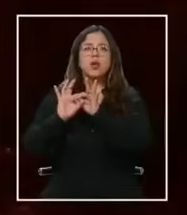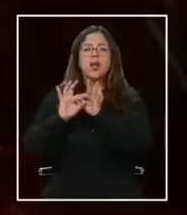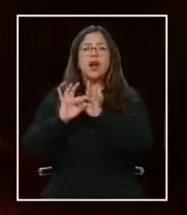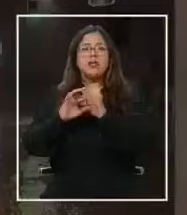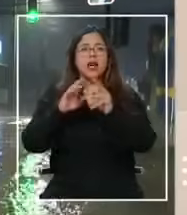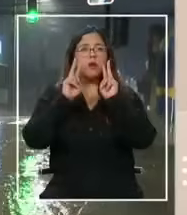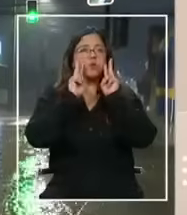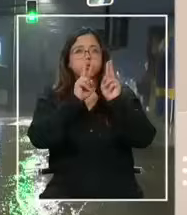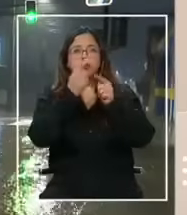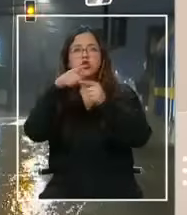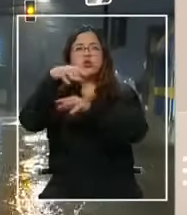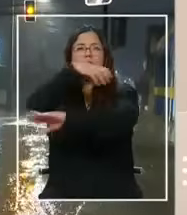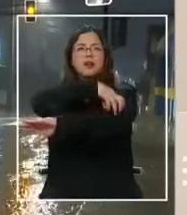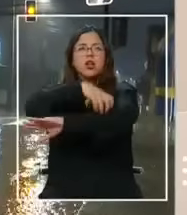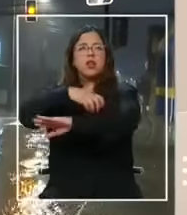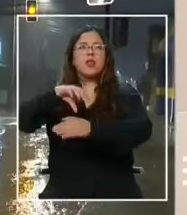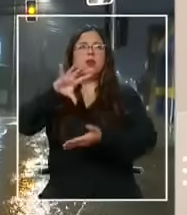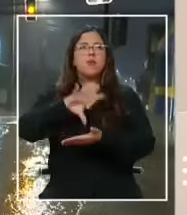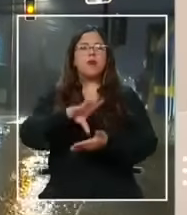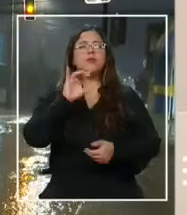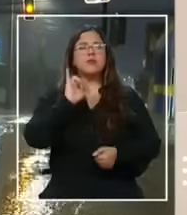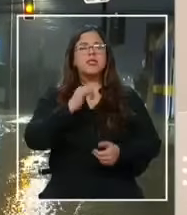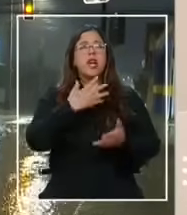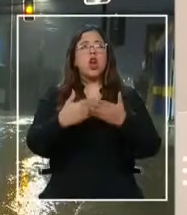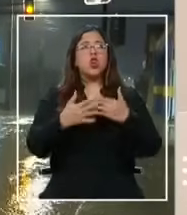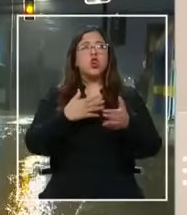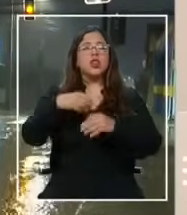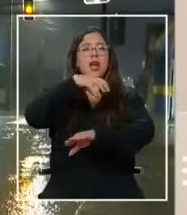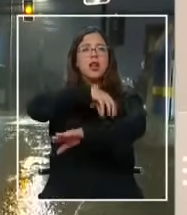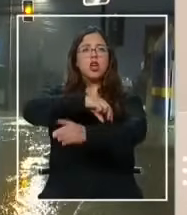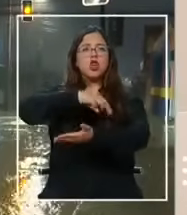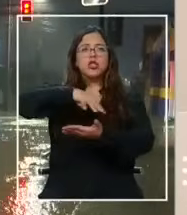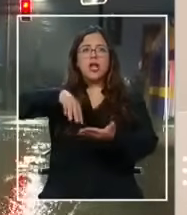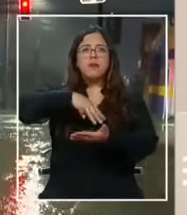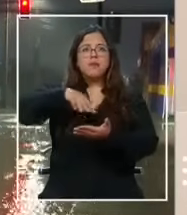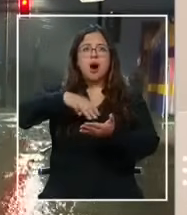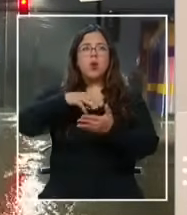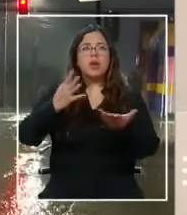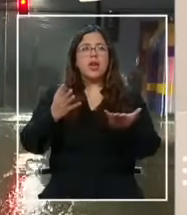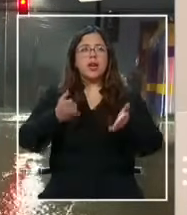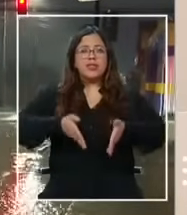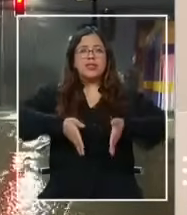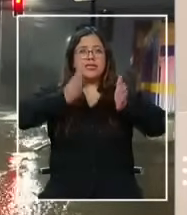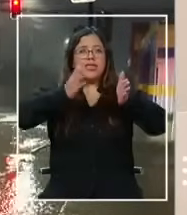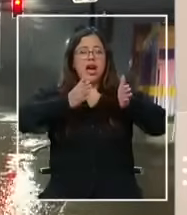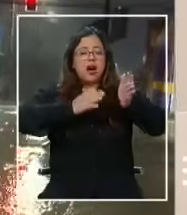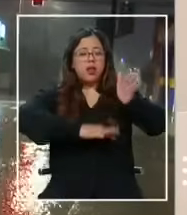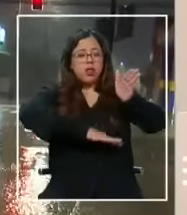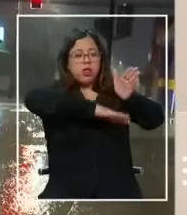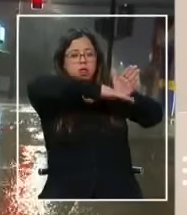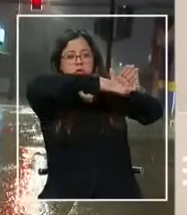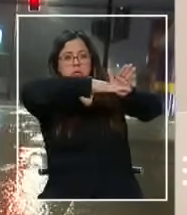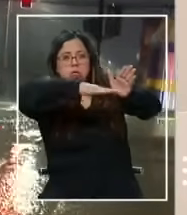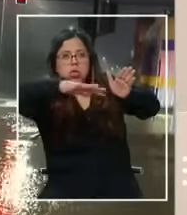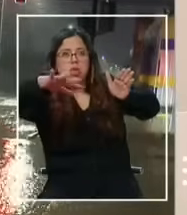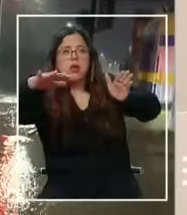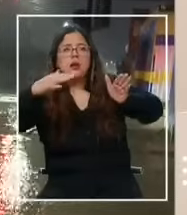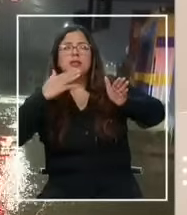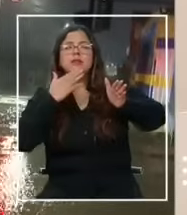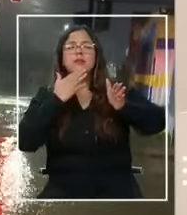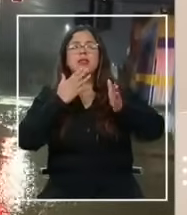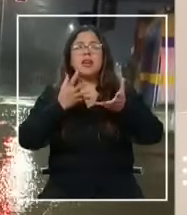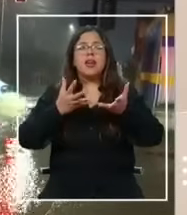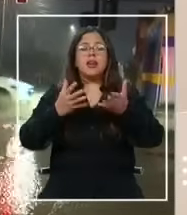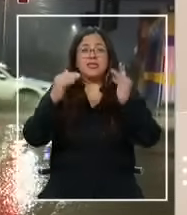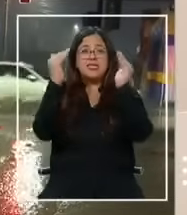recorriendo otras regiones de nuestro país exactamente nos vamos al maule porque caminos anegados y sacos en las calles para que el agua no